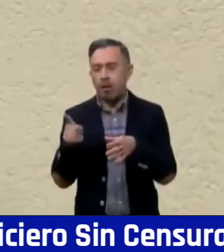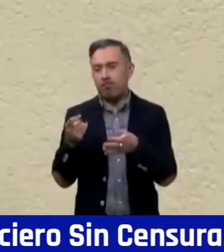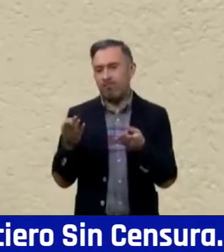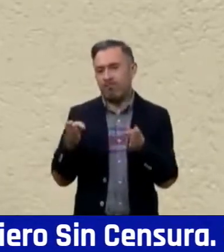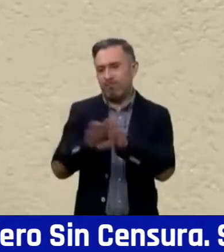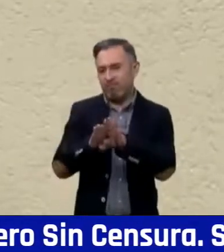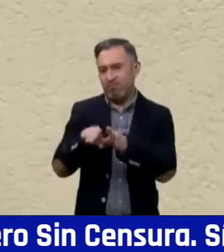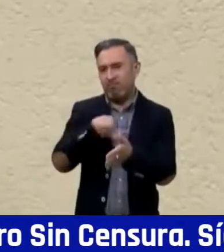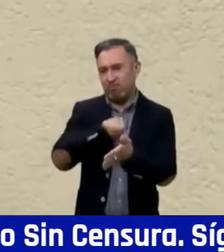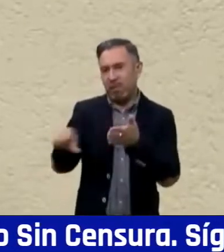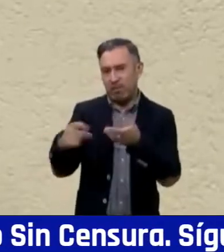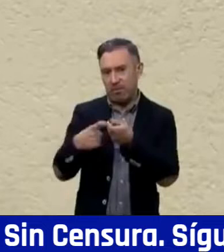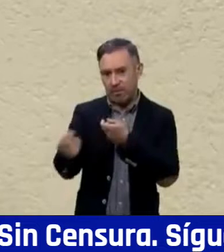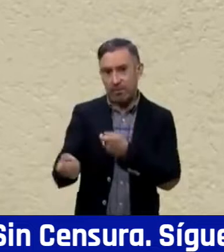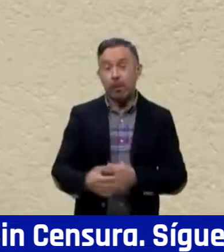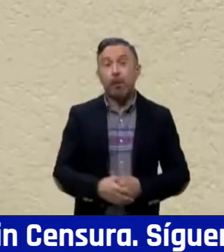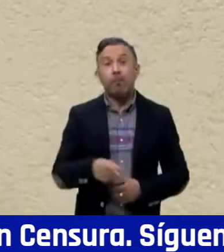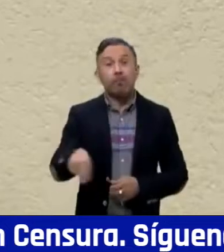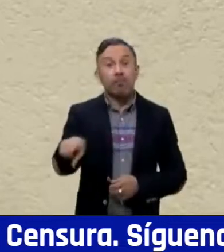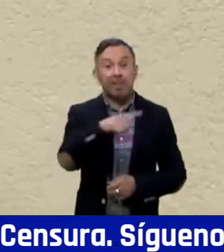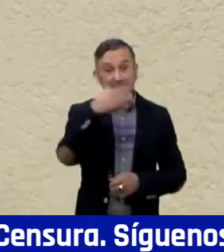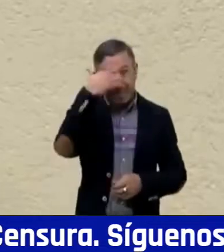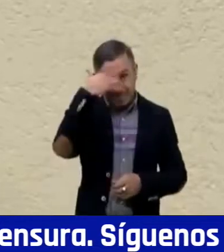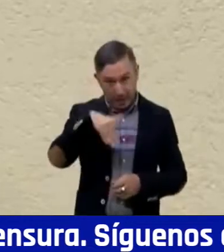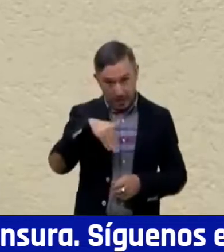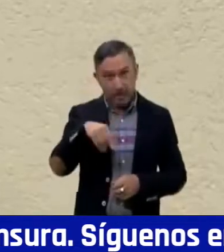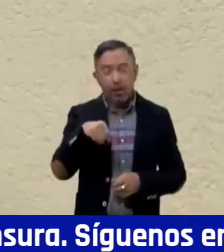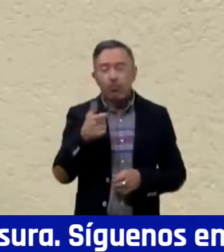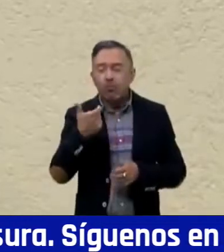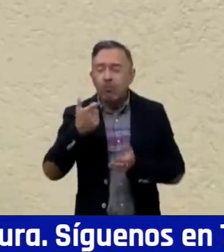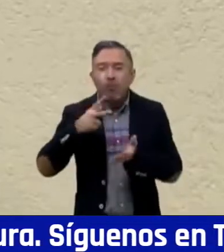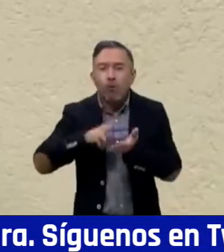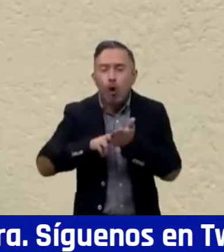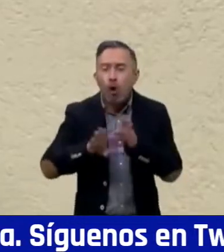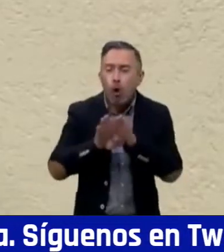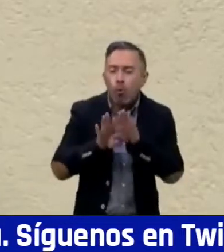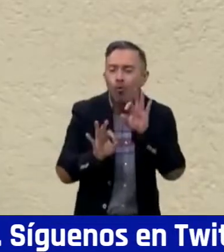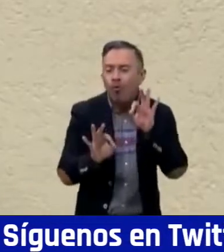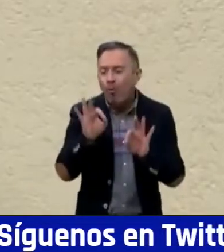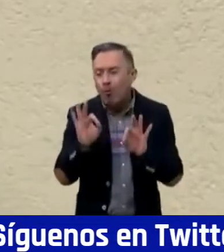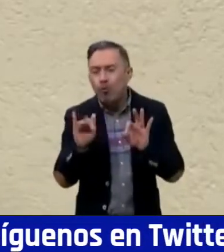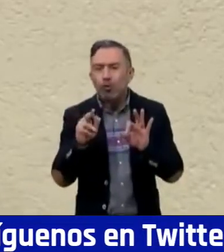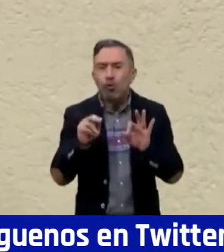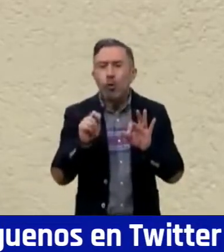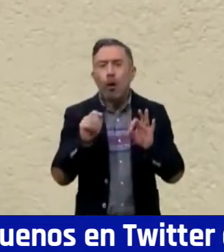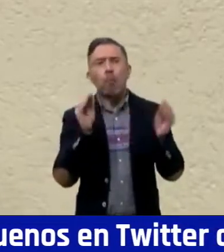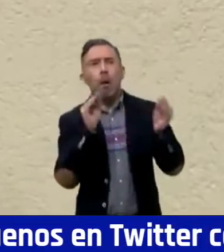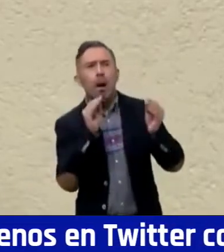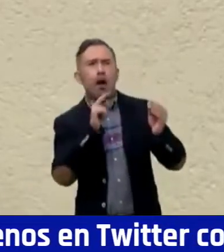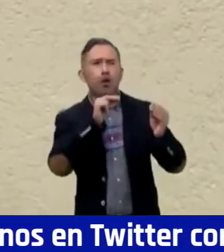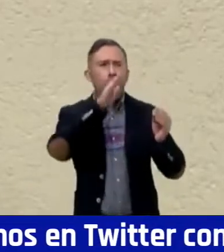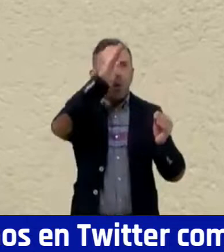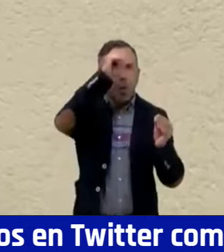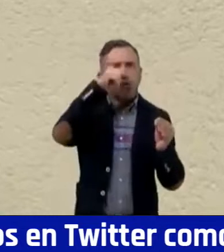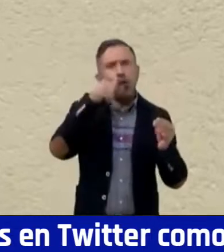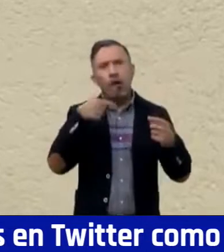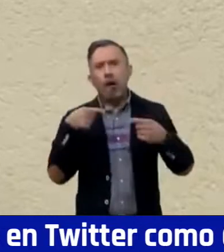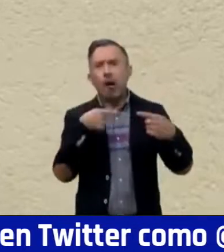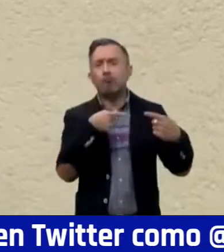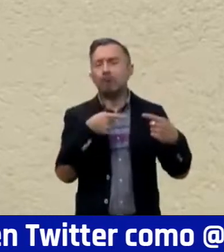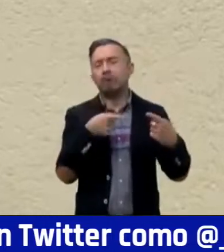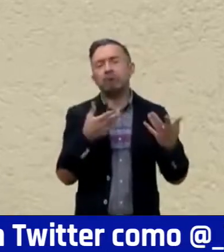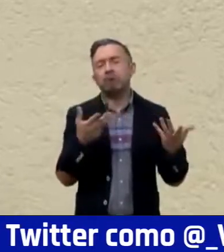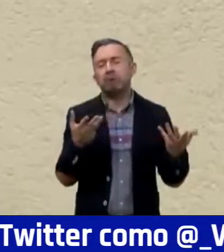saben, dicho monto y la forma de calcularlo no admite debate o negociación alguna, ni para esta